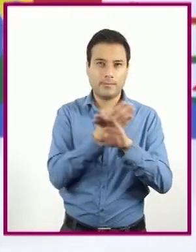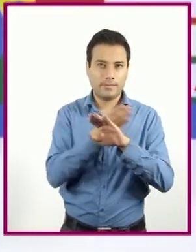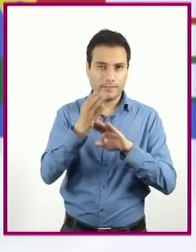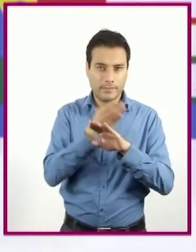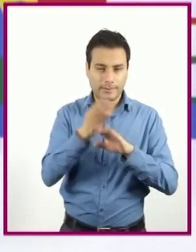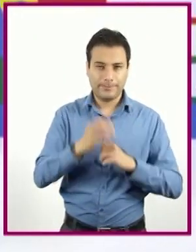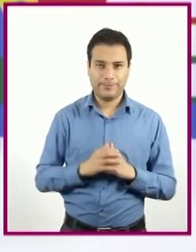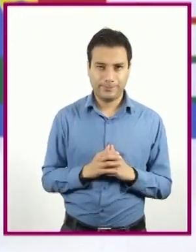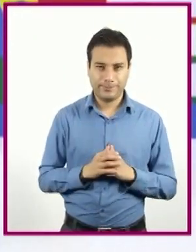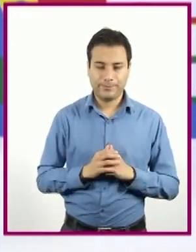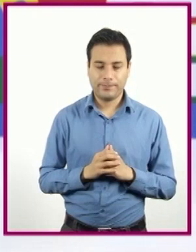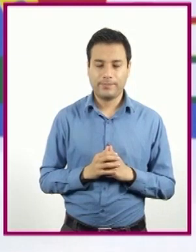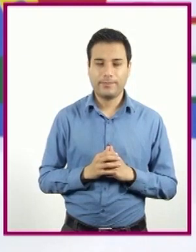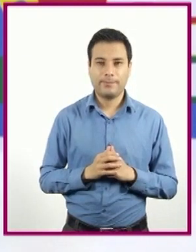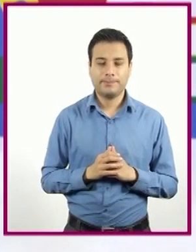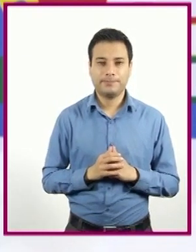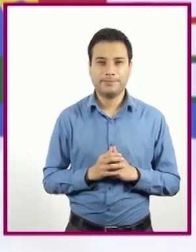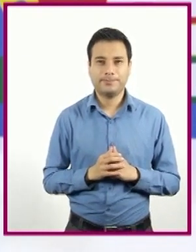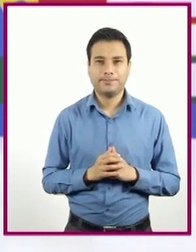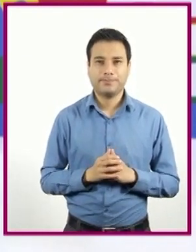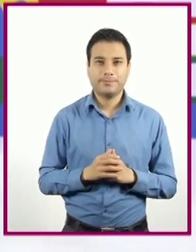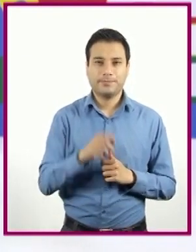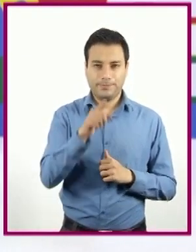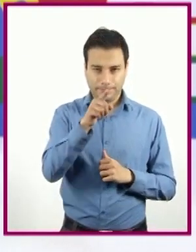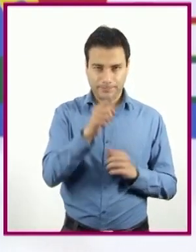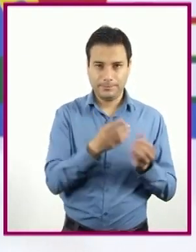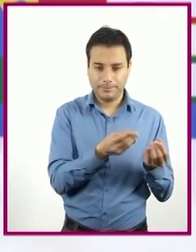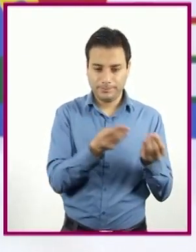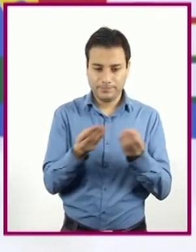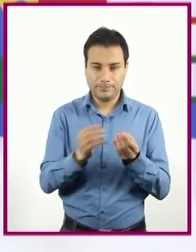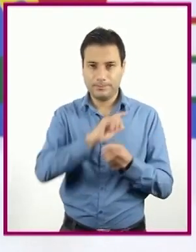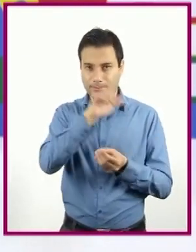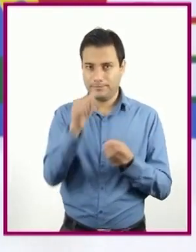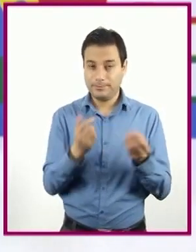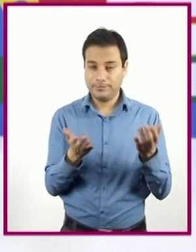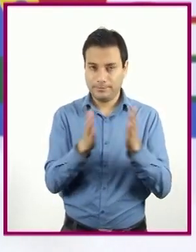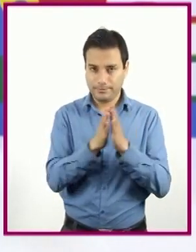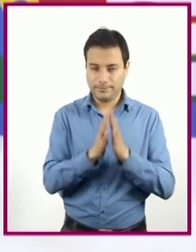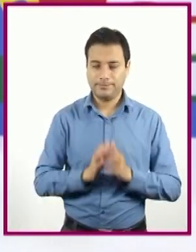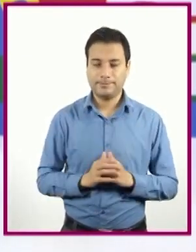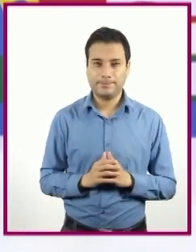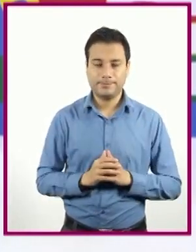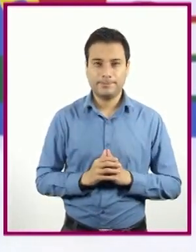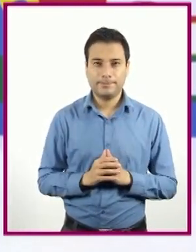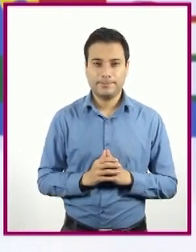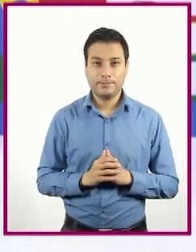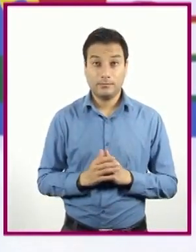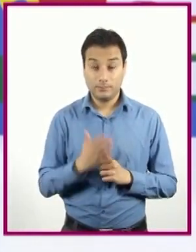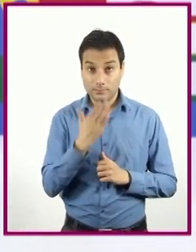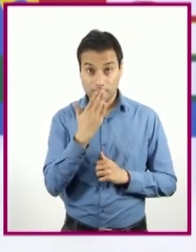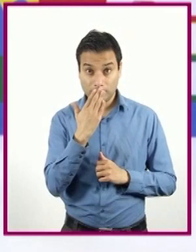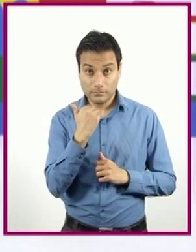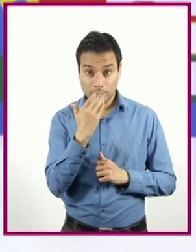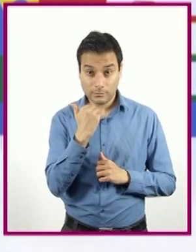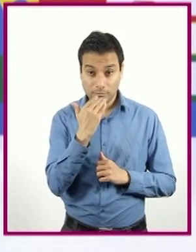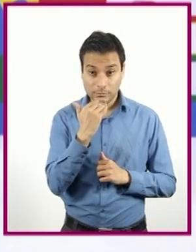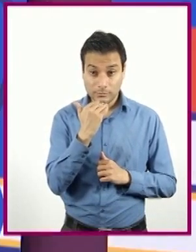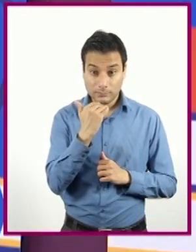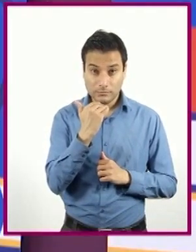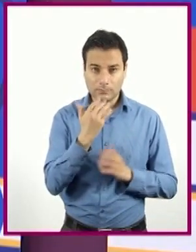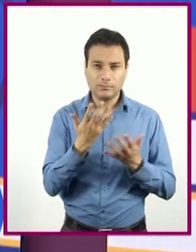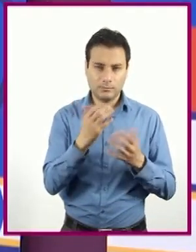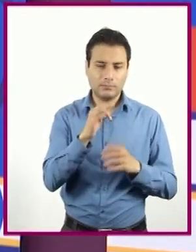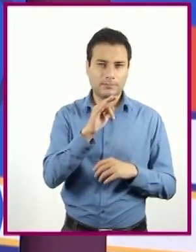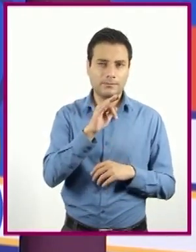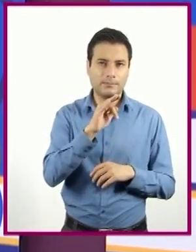Trabajaremos con ella. Saquen la hoja y dóblenla por la mitad. Si no cuentan con una hoja en su cuaderno,